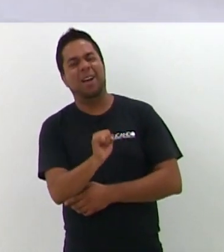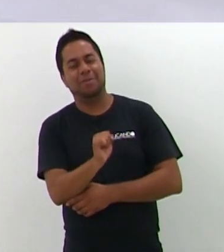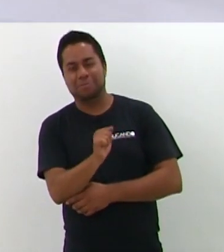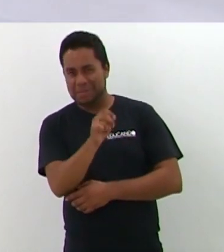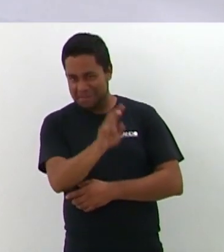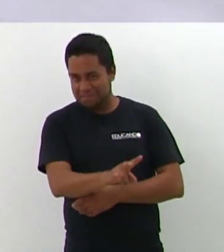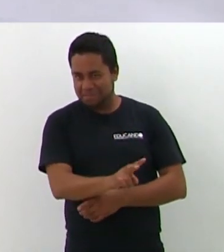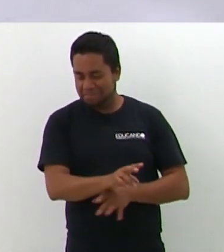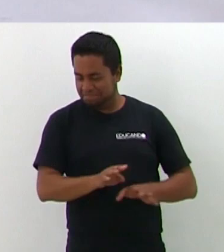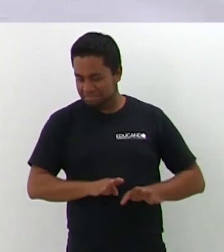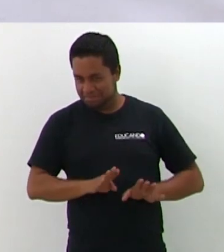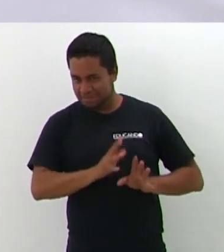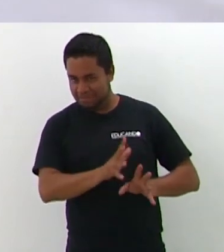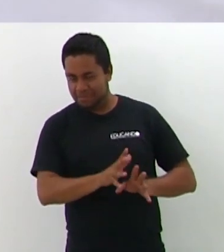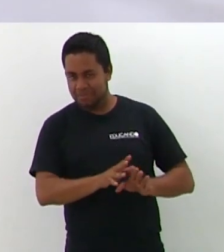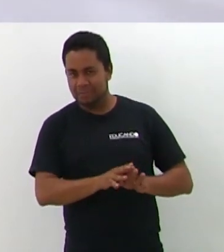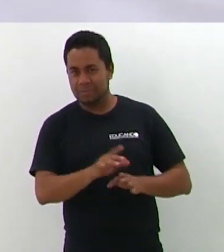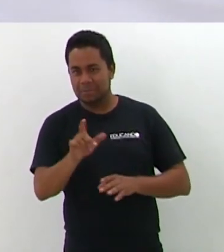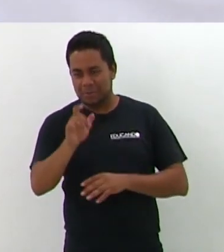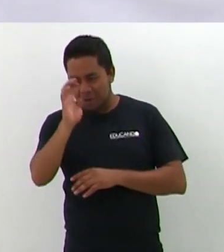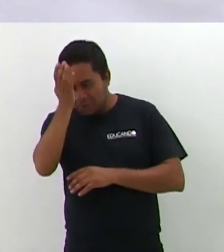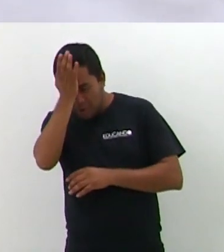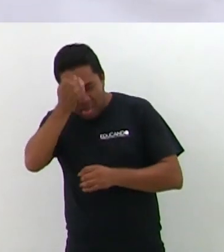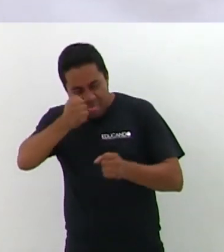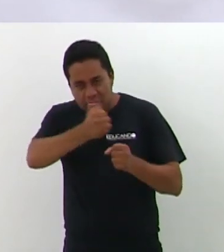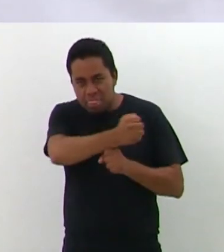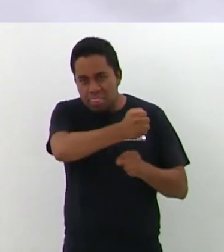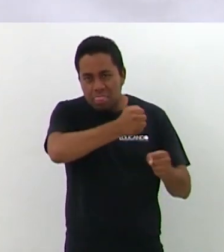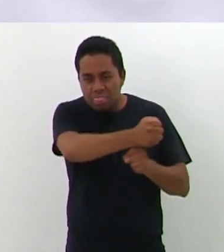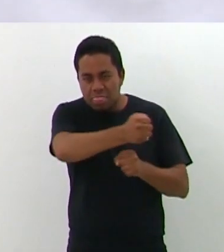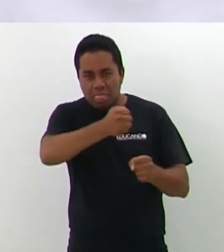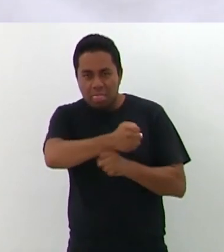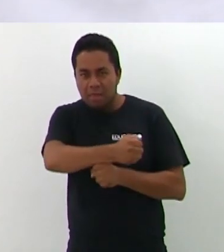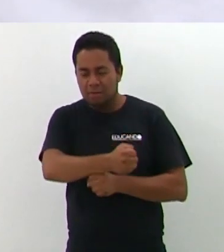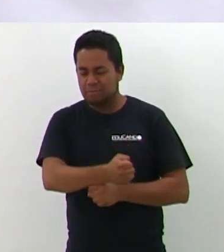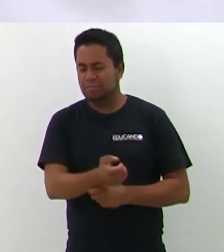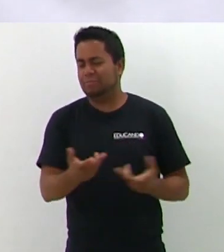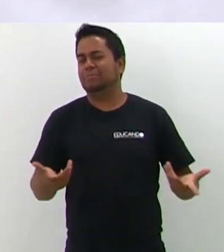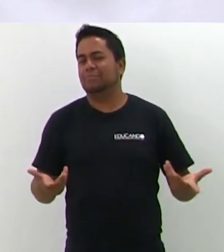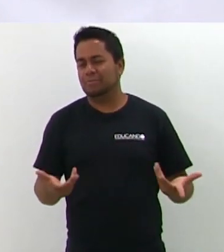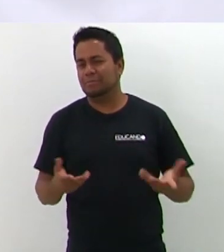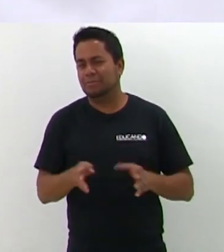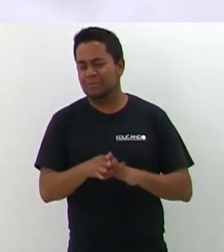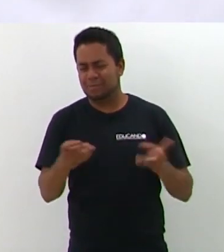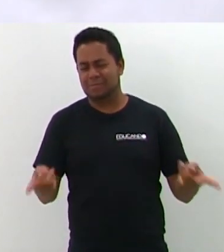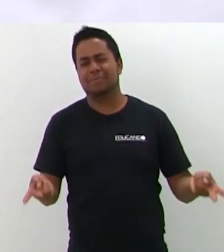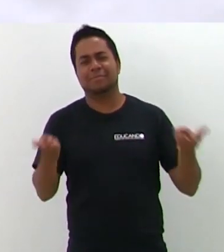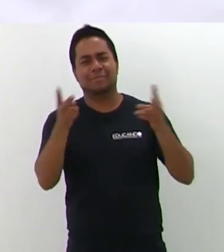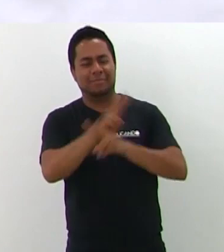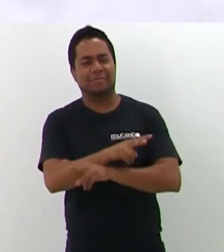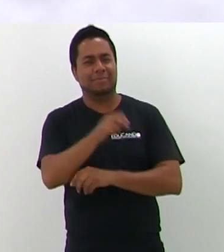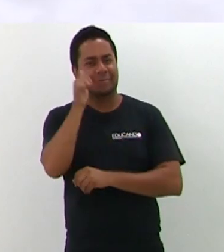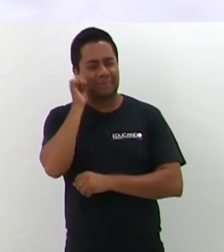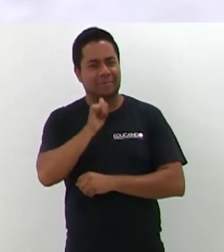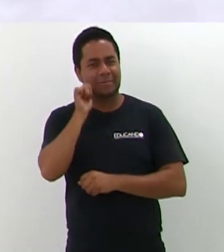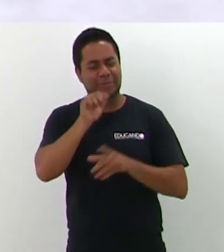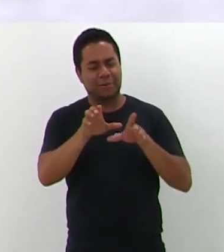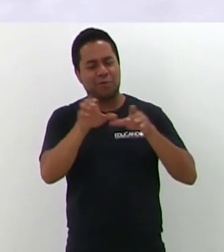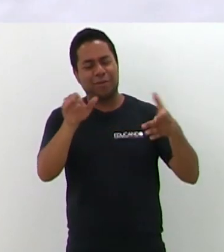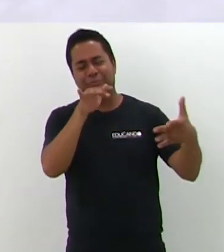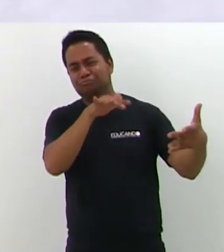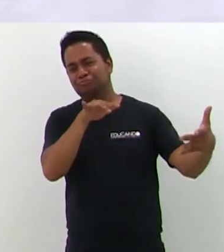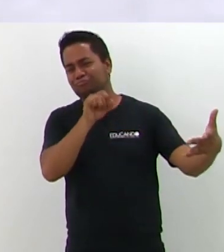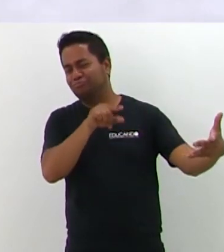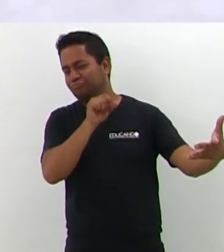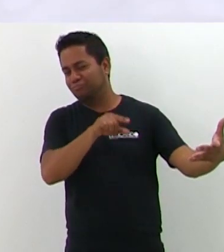¿verdad? Al que maltrataban todos los corderos, ¿verdad? Es como contrario a lo que nos han contado